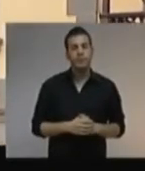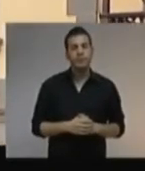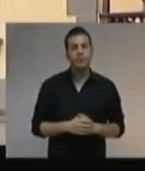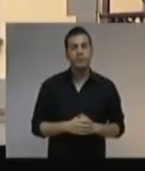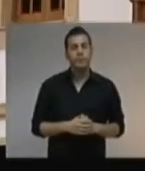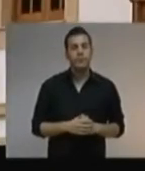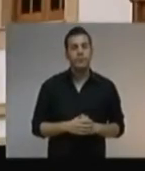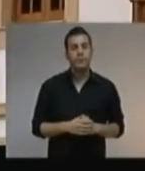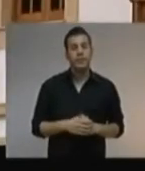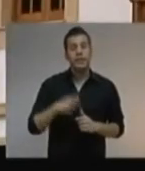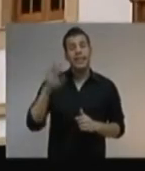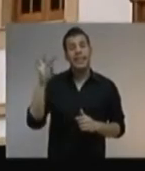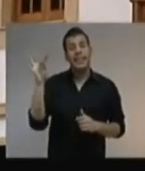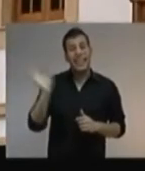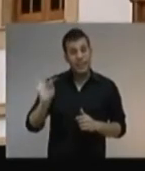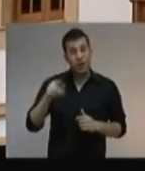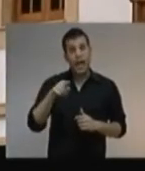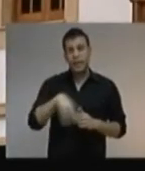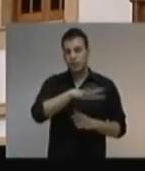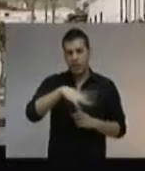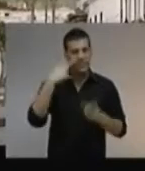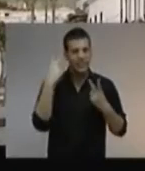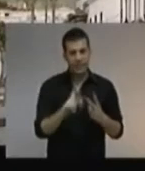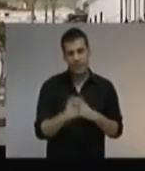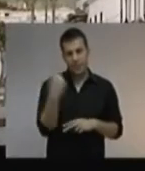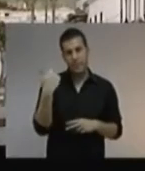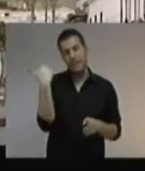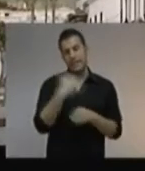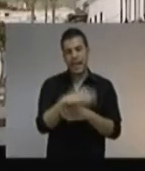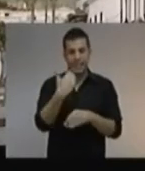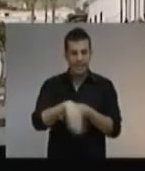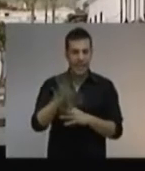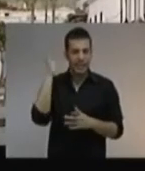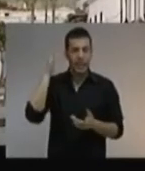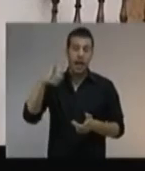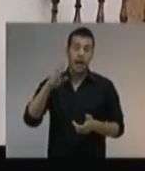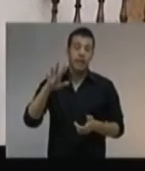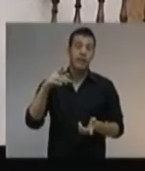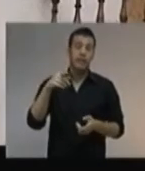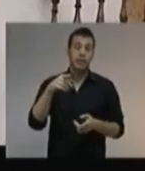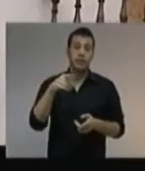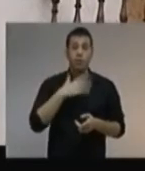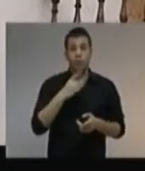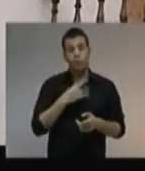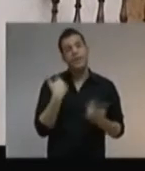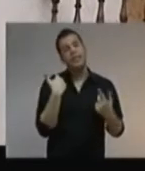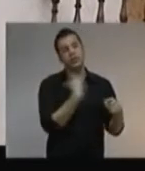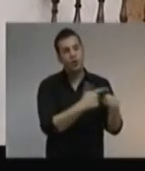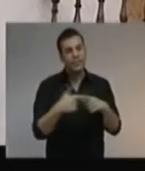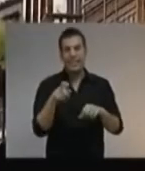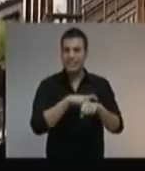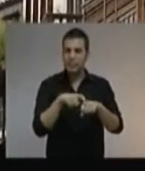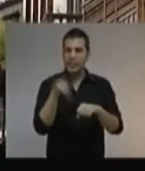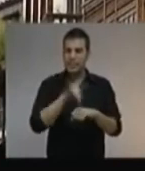Una de las zonas más visitadas de Teror es la calle Real de la Plaza. En esta vía podemos admirar la arquitectura típica canaria, con